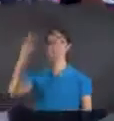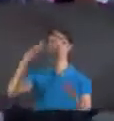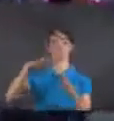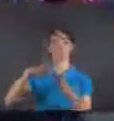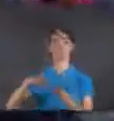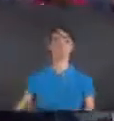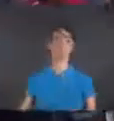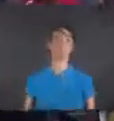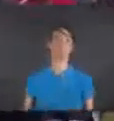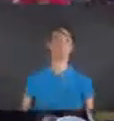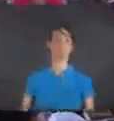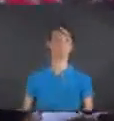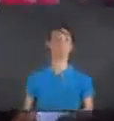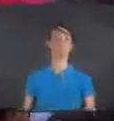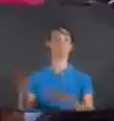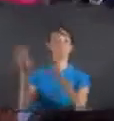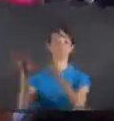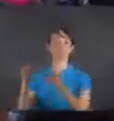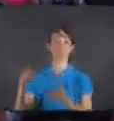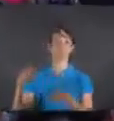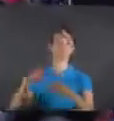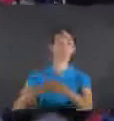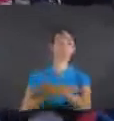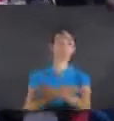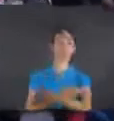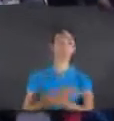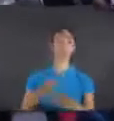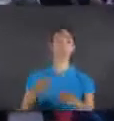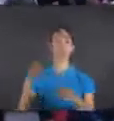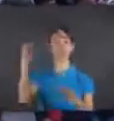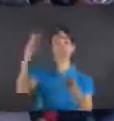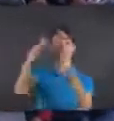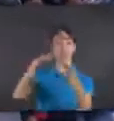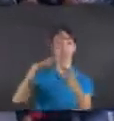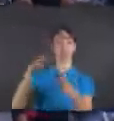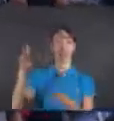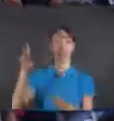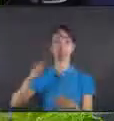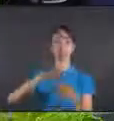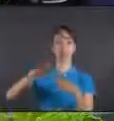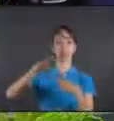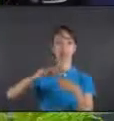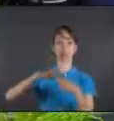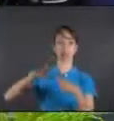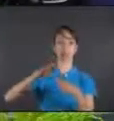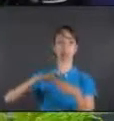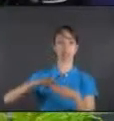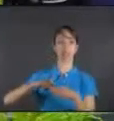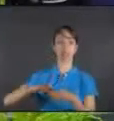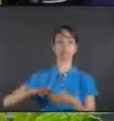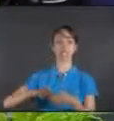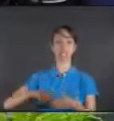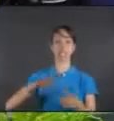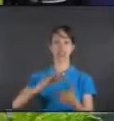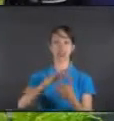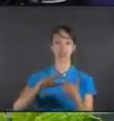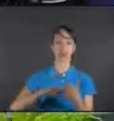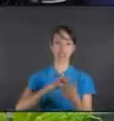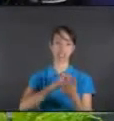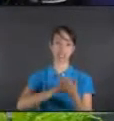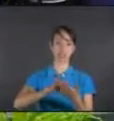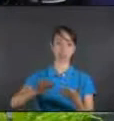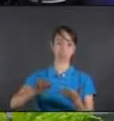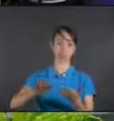Recuérdese, Santa Cena te conduce al primer día. Primer día te conduce